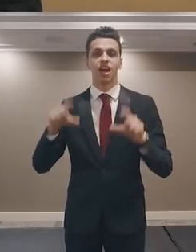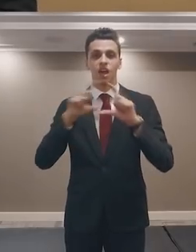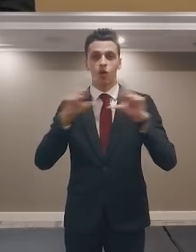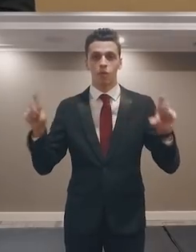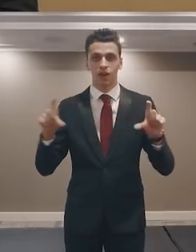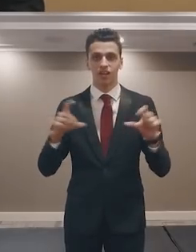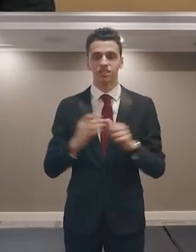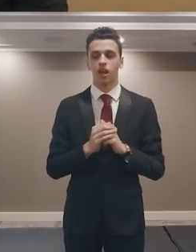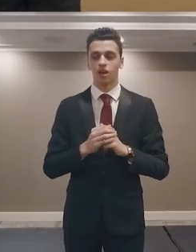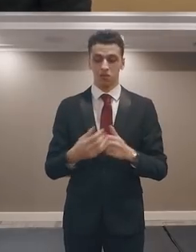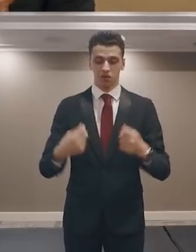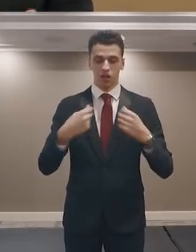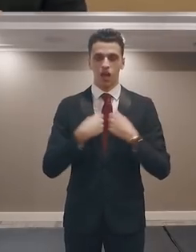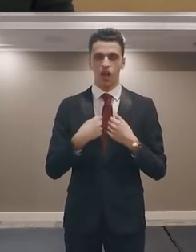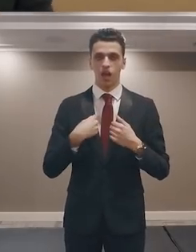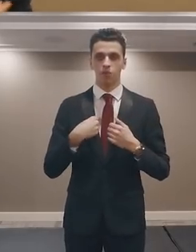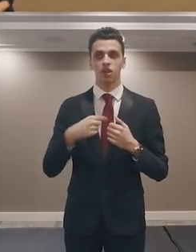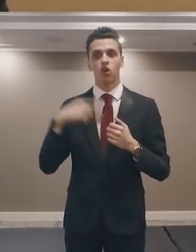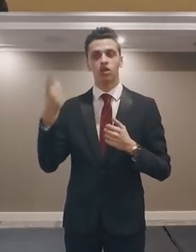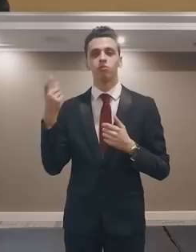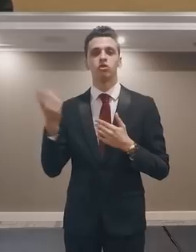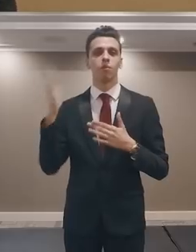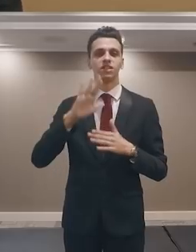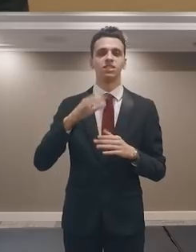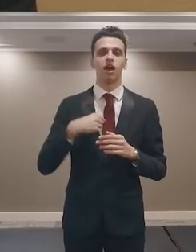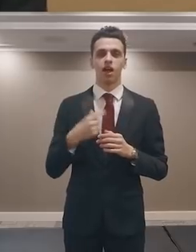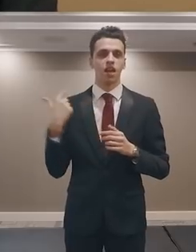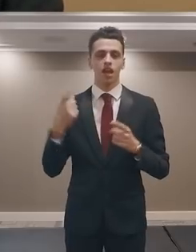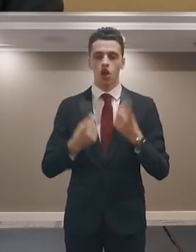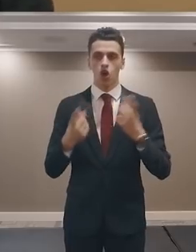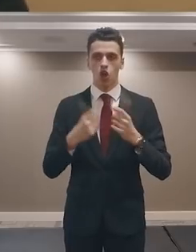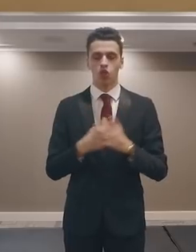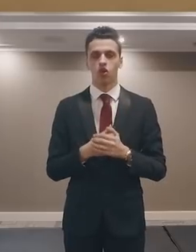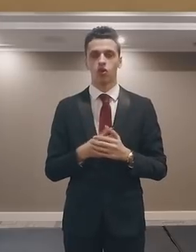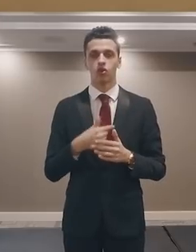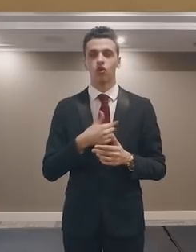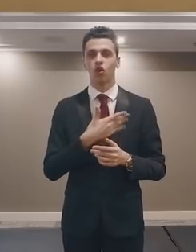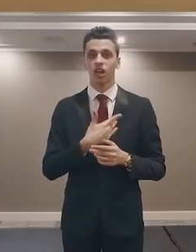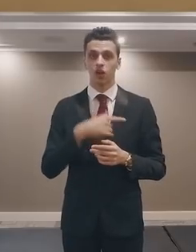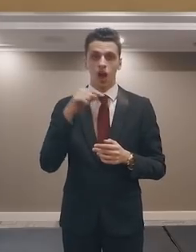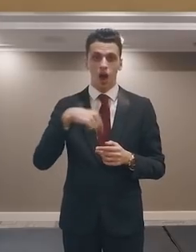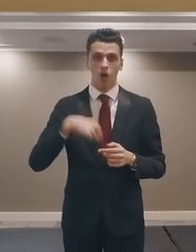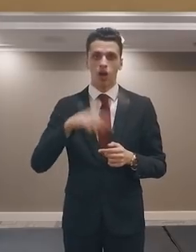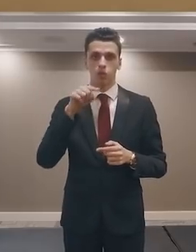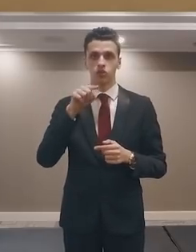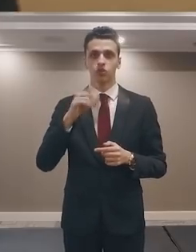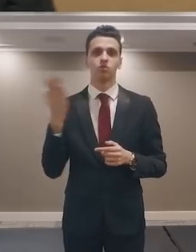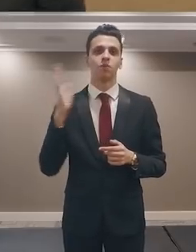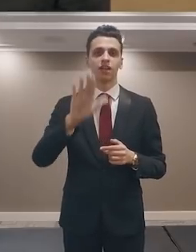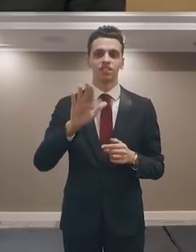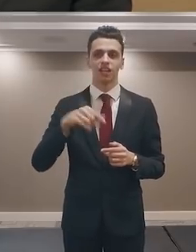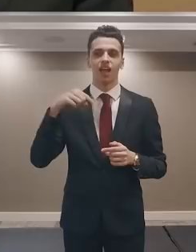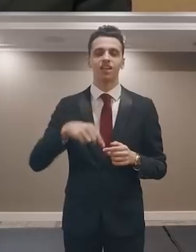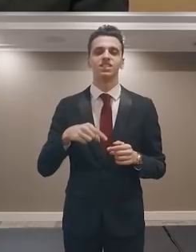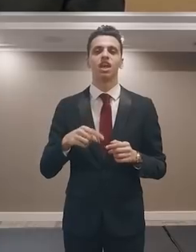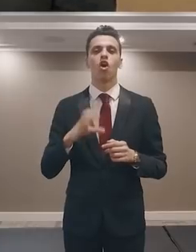que hoy os presento y tengo el regalo y tengo la suerte de presentaros y regalaron un club de vacaciones que permite a las personas viajar por todo el